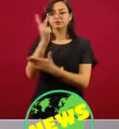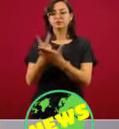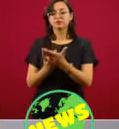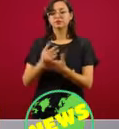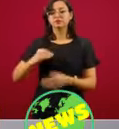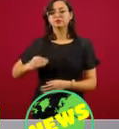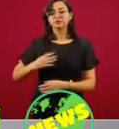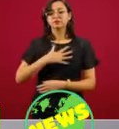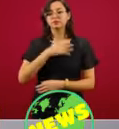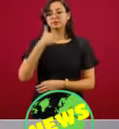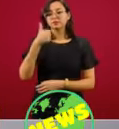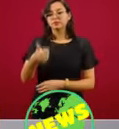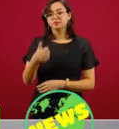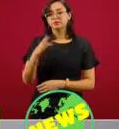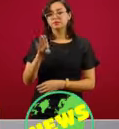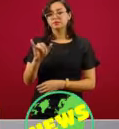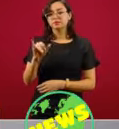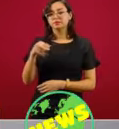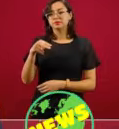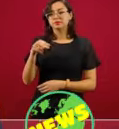bienestar.